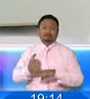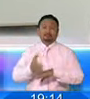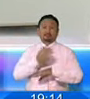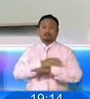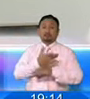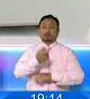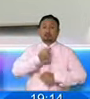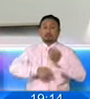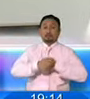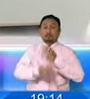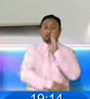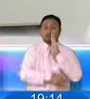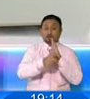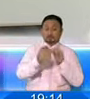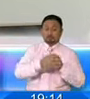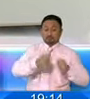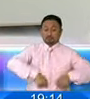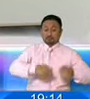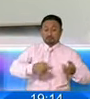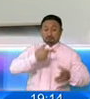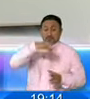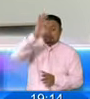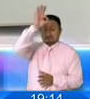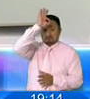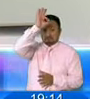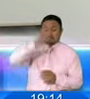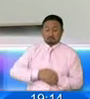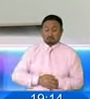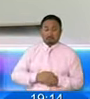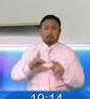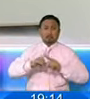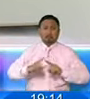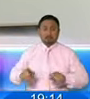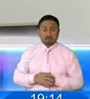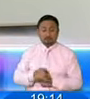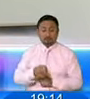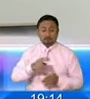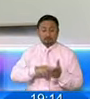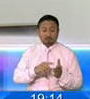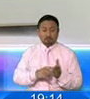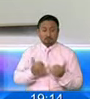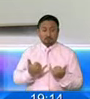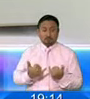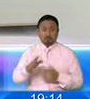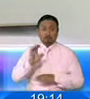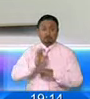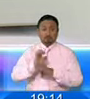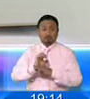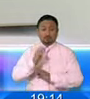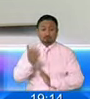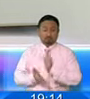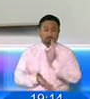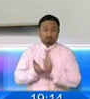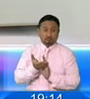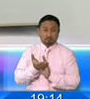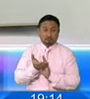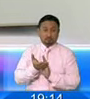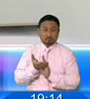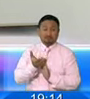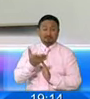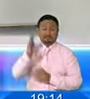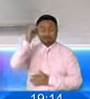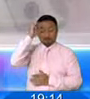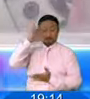anticipadamente petróleo, que los contratos no se conocen. Pero eso no quiere decir que no estemos creciendo a una tasa absolutamente excesiva